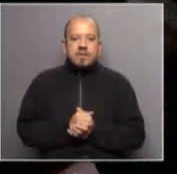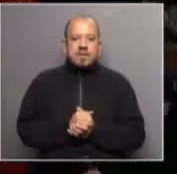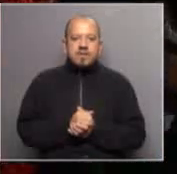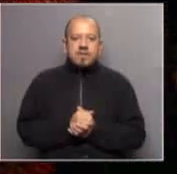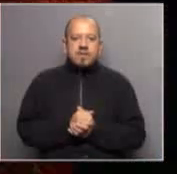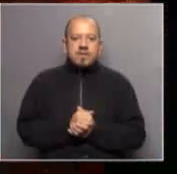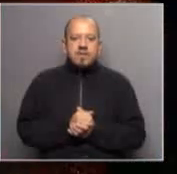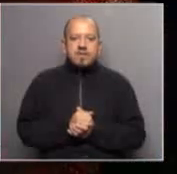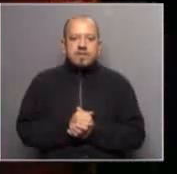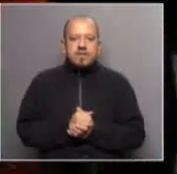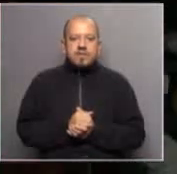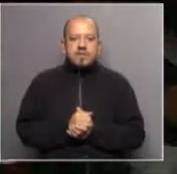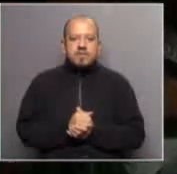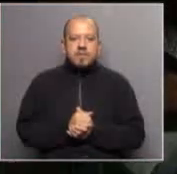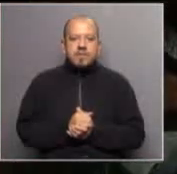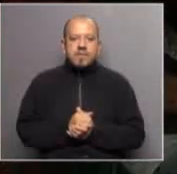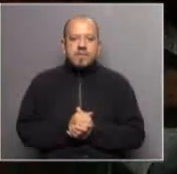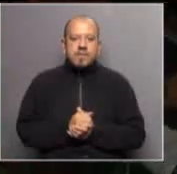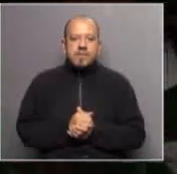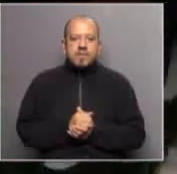¿verdad? El estudio. Lo que a la gente le importa.